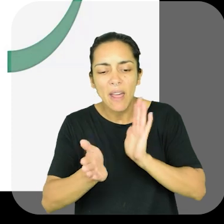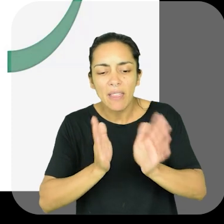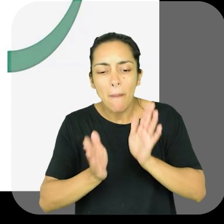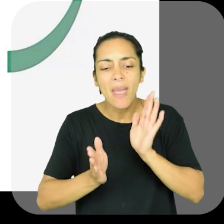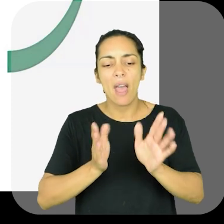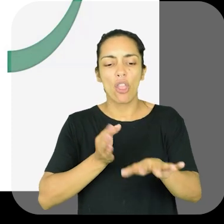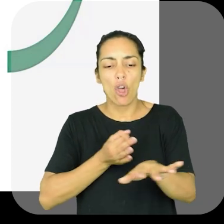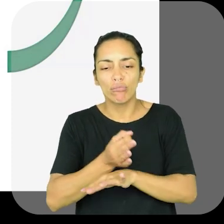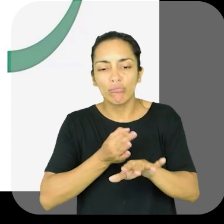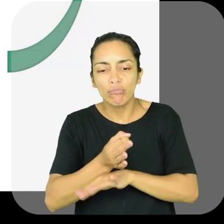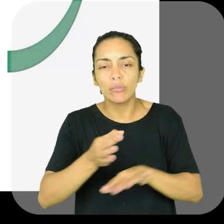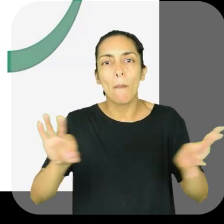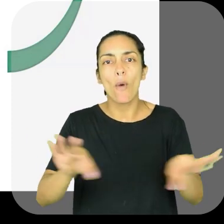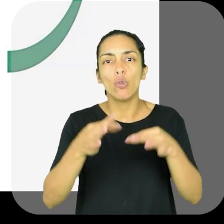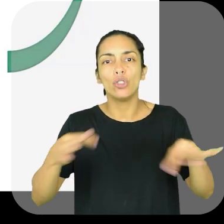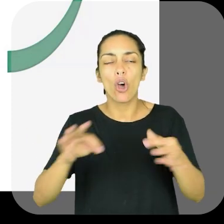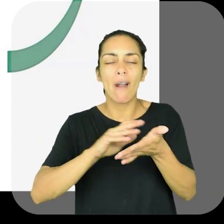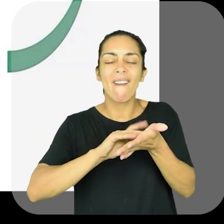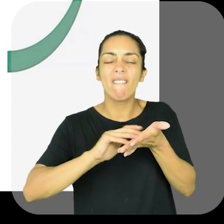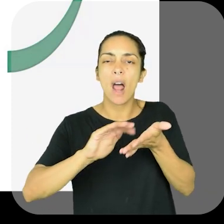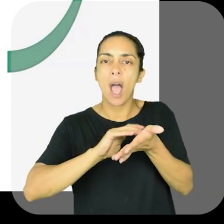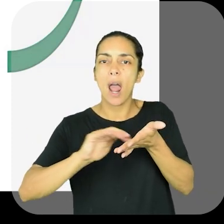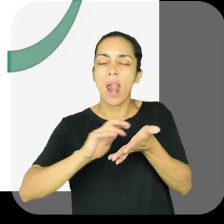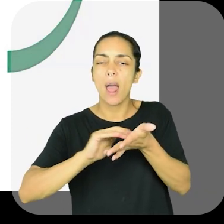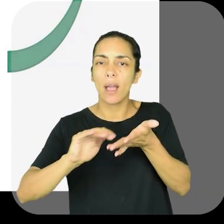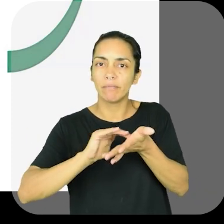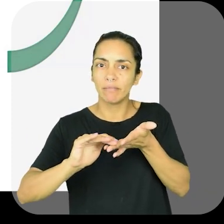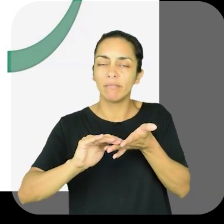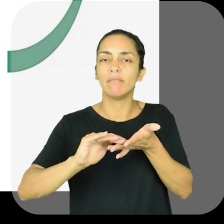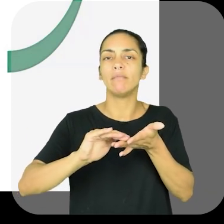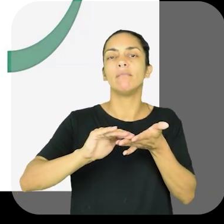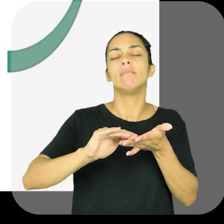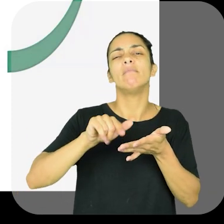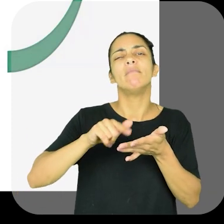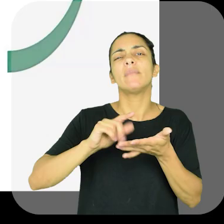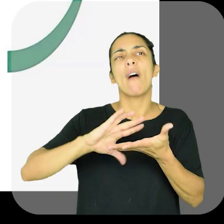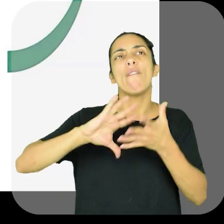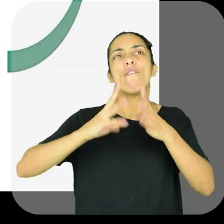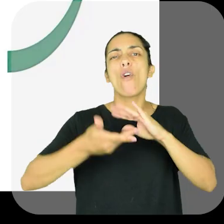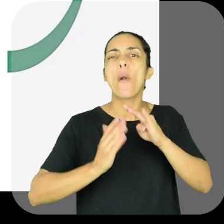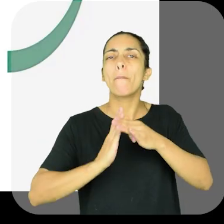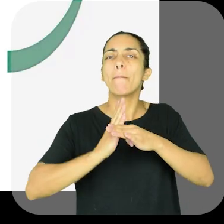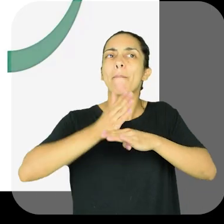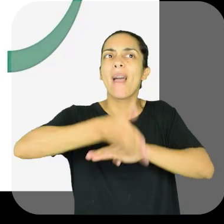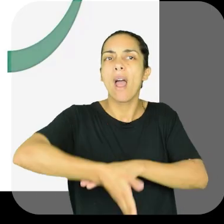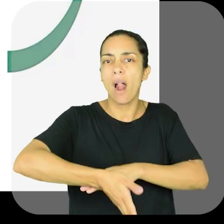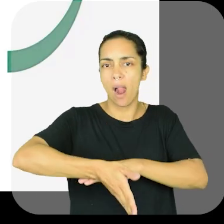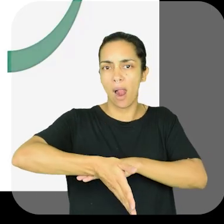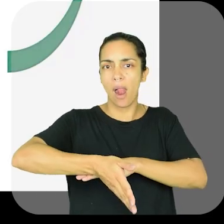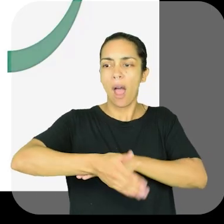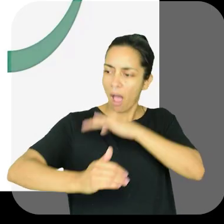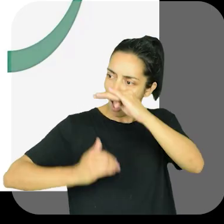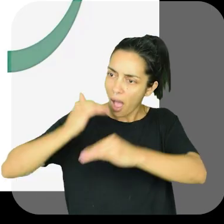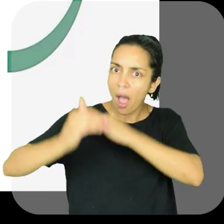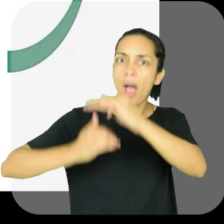ciegas. La musicografía braille, que es el medio por el que se está adelantando el